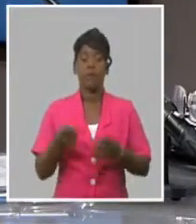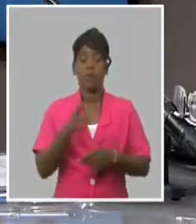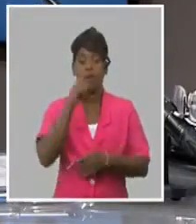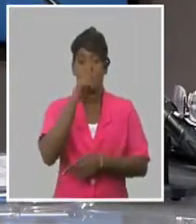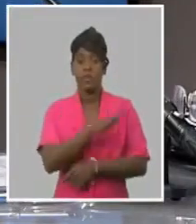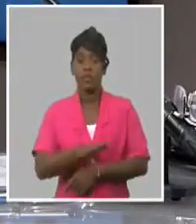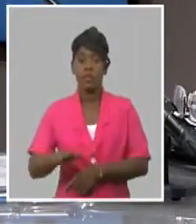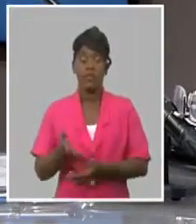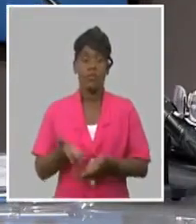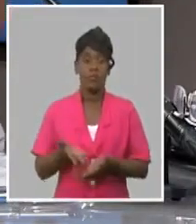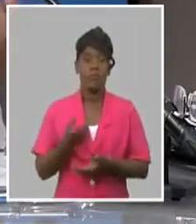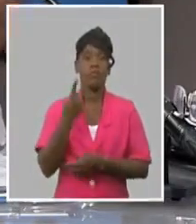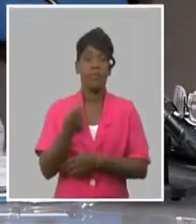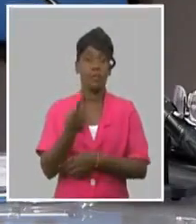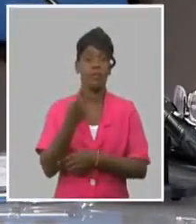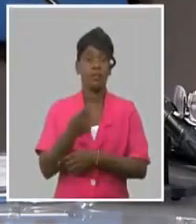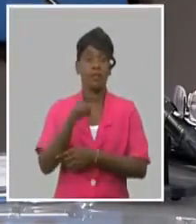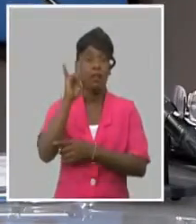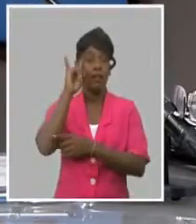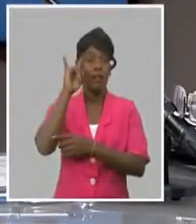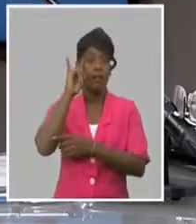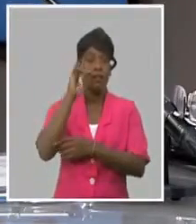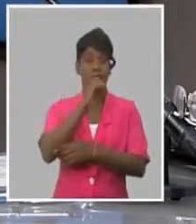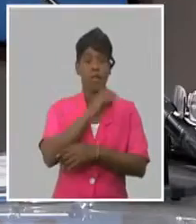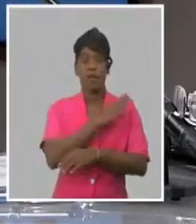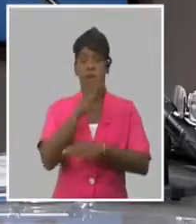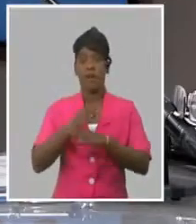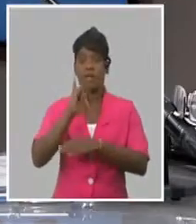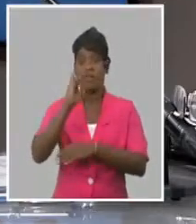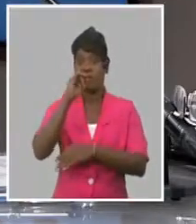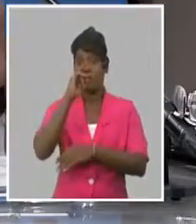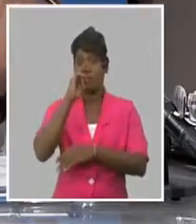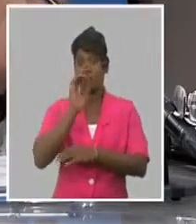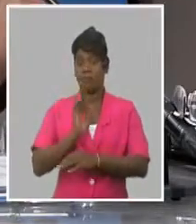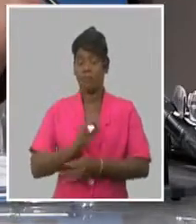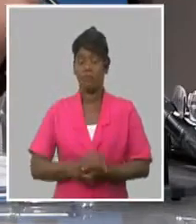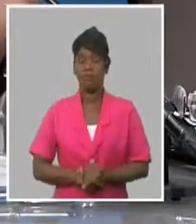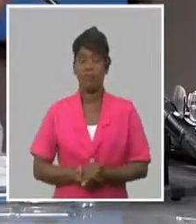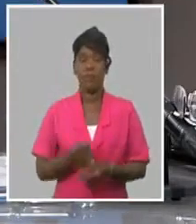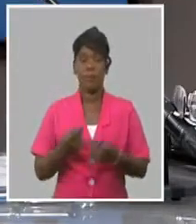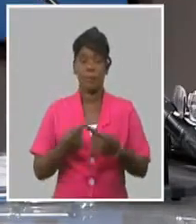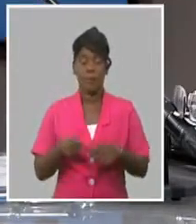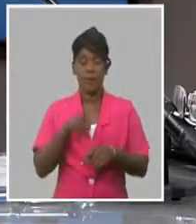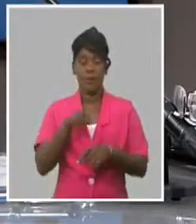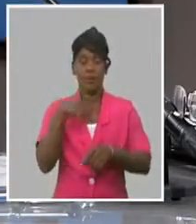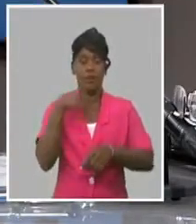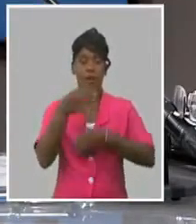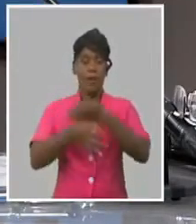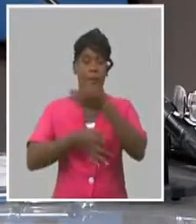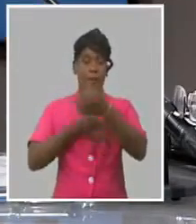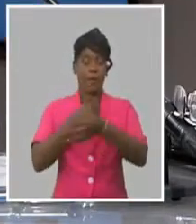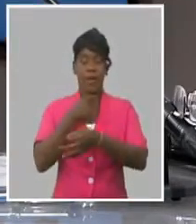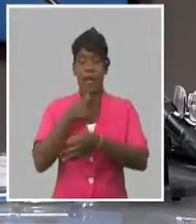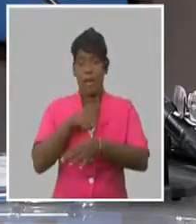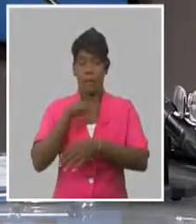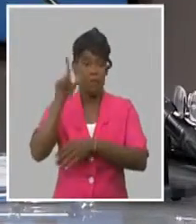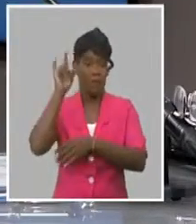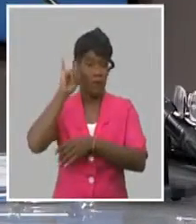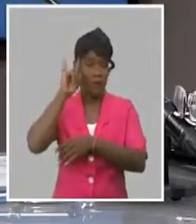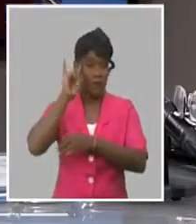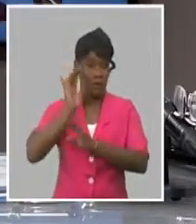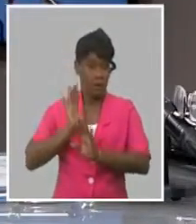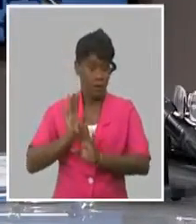niños se mantenga subsidiado. De esto, lo único que estoy adelantando, cogiendo el ejemplo de la leche, en su